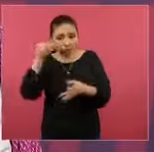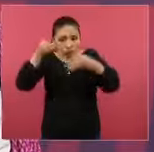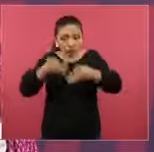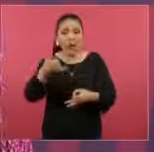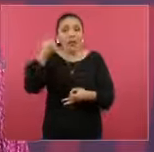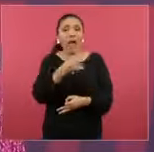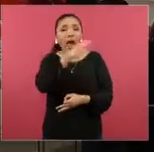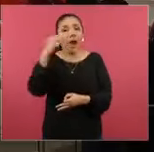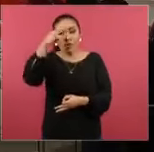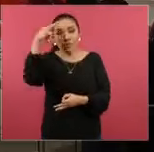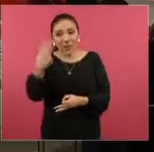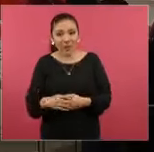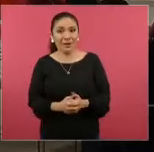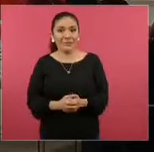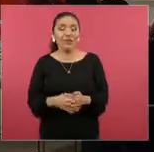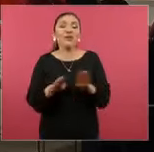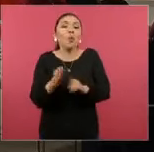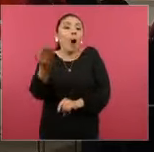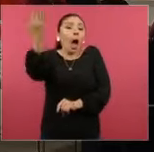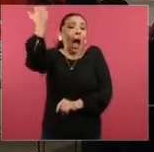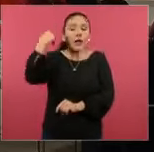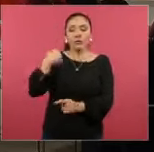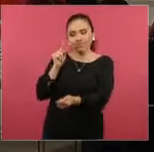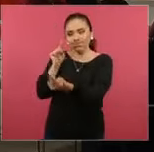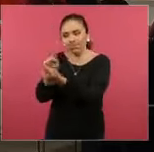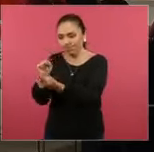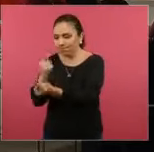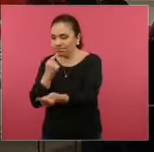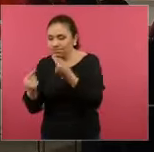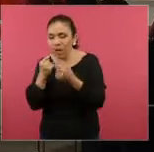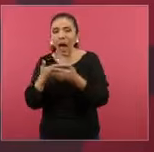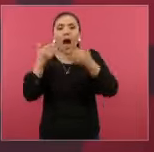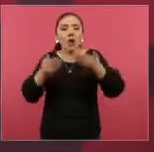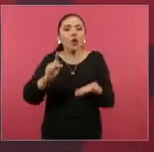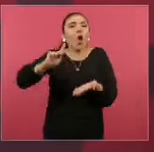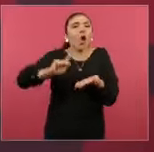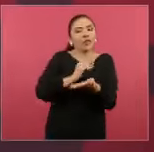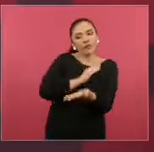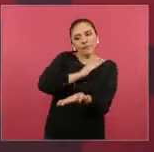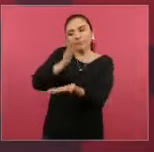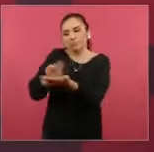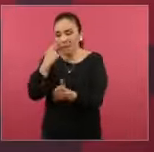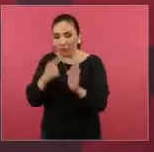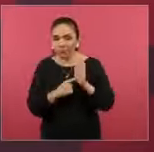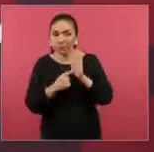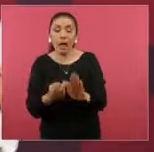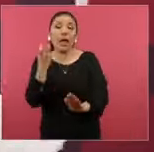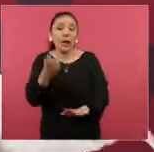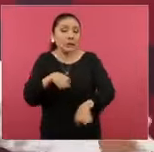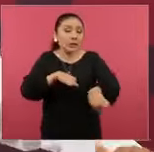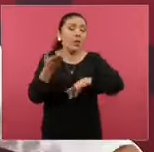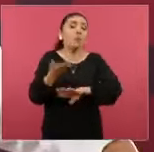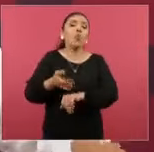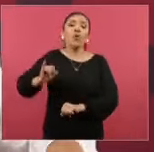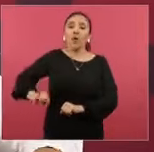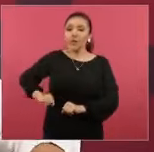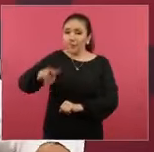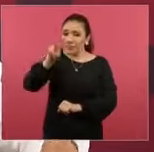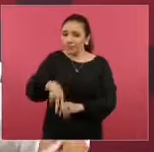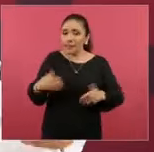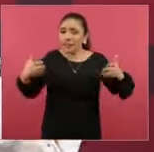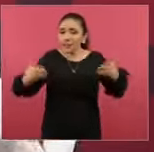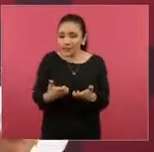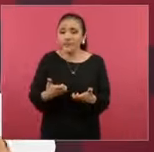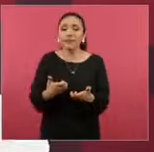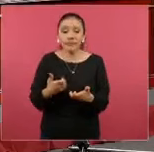en regreso de lo que algún momento dialogamos. Muy interesante todo ese trabajo que se ha estado